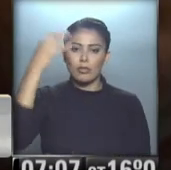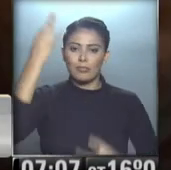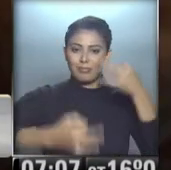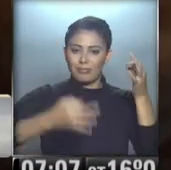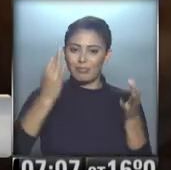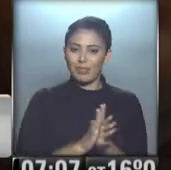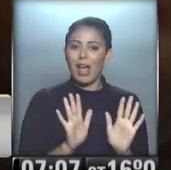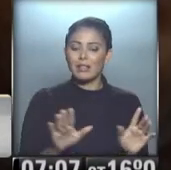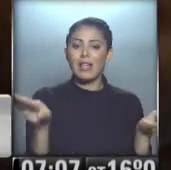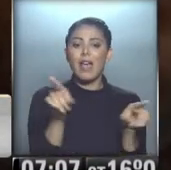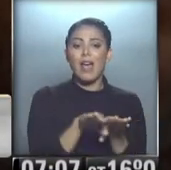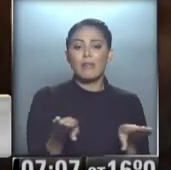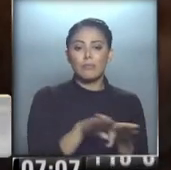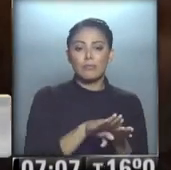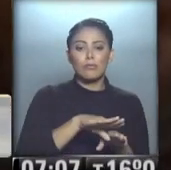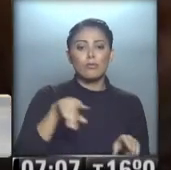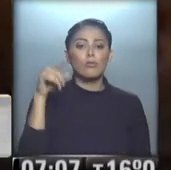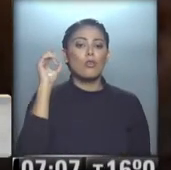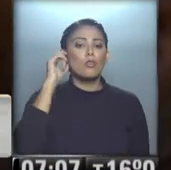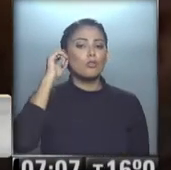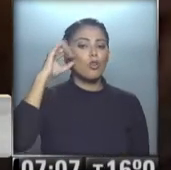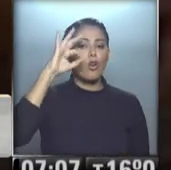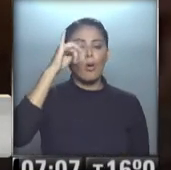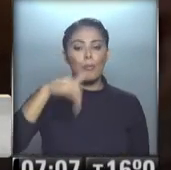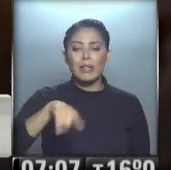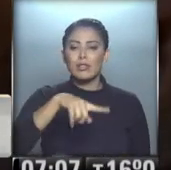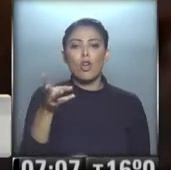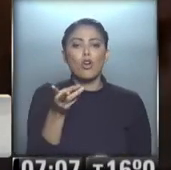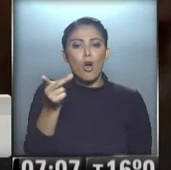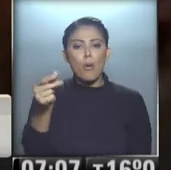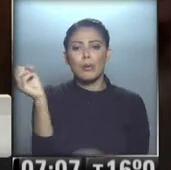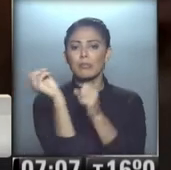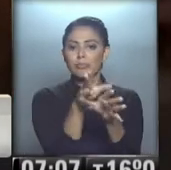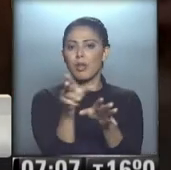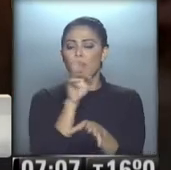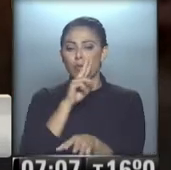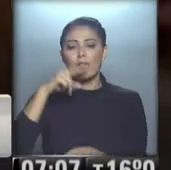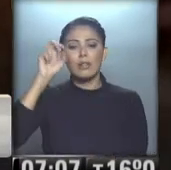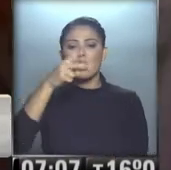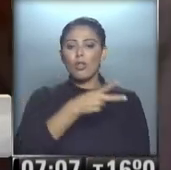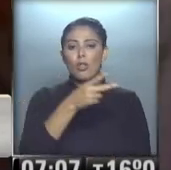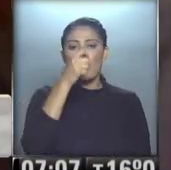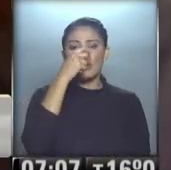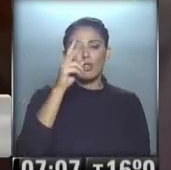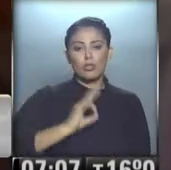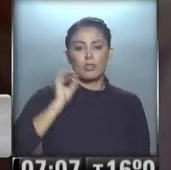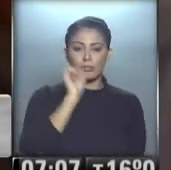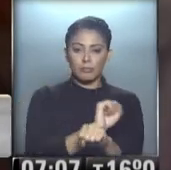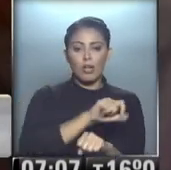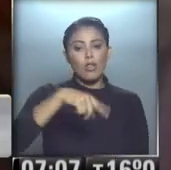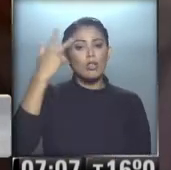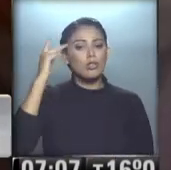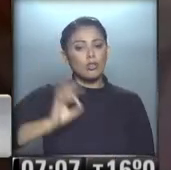esta manera, los hermanos Gómez, José El Chenga y Gonzalo, los que compraron y sometieron a Marita, recibieron 22 años de condena. Con 18